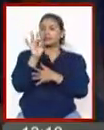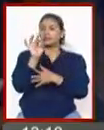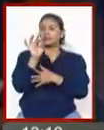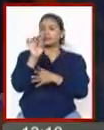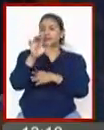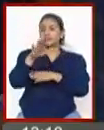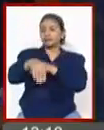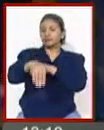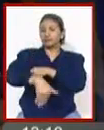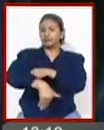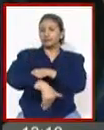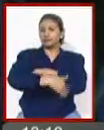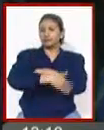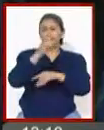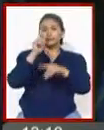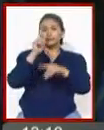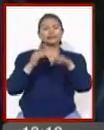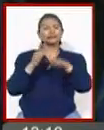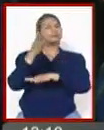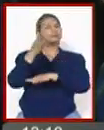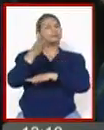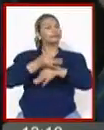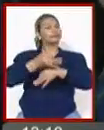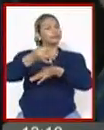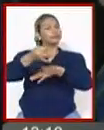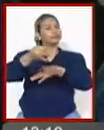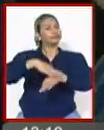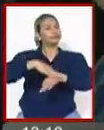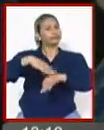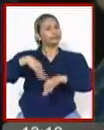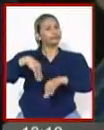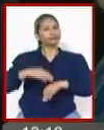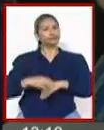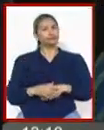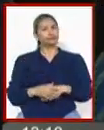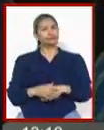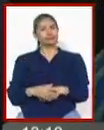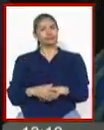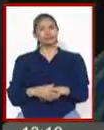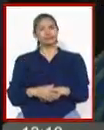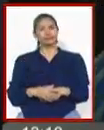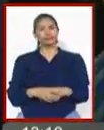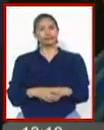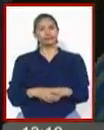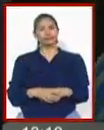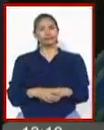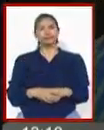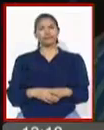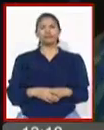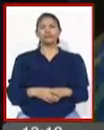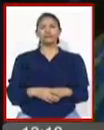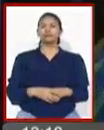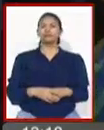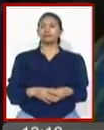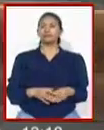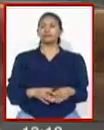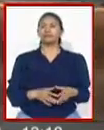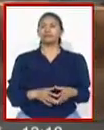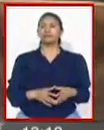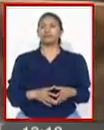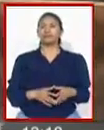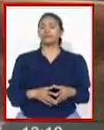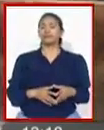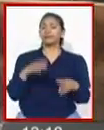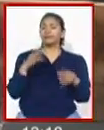8:30 de la noche y no podemos pasar. Yo estoy demoradísimo. Los pasajeros ya se han molestado, están ahí por ahí. Es un perjuicio grande. Es